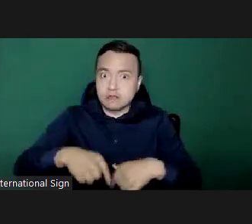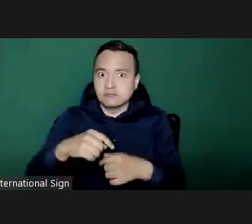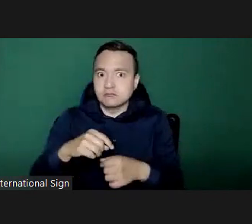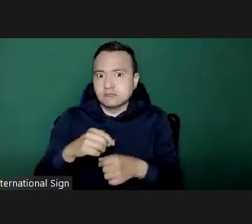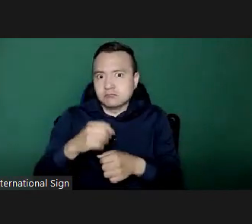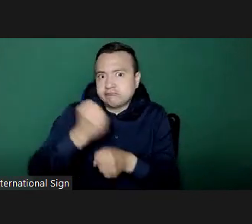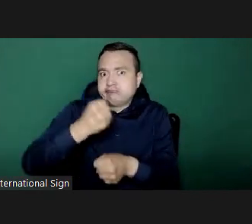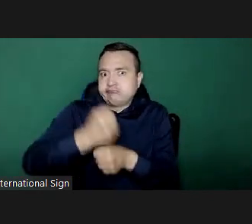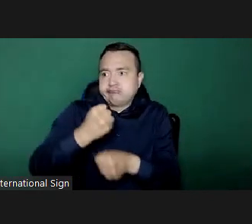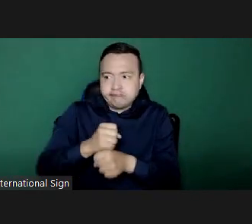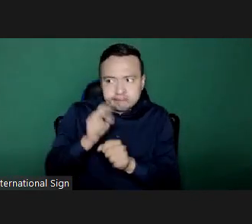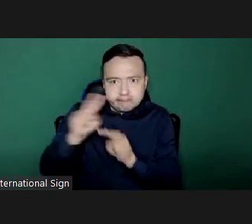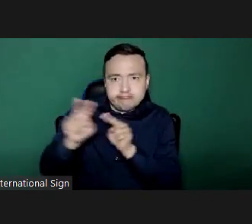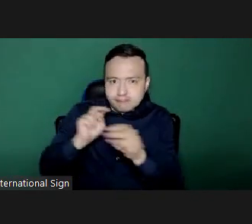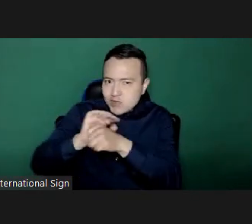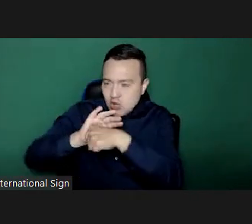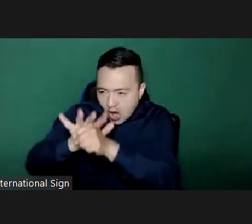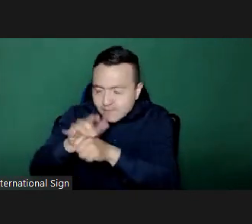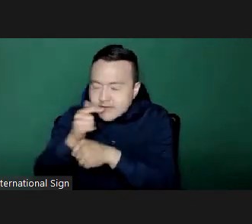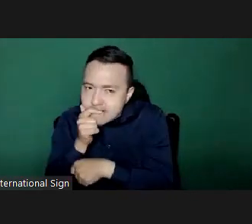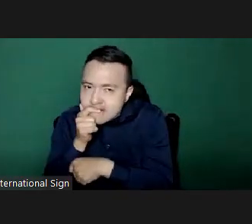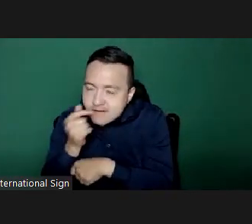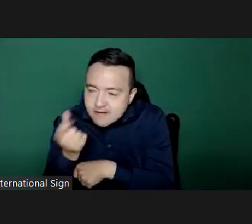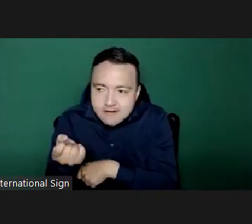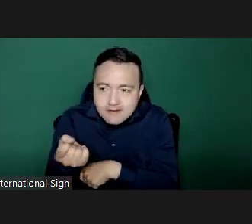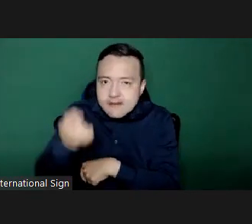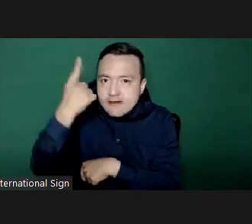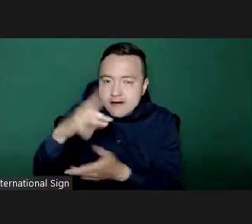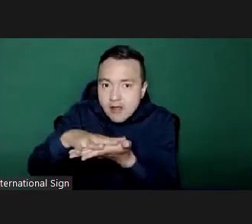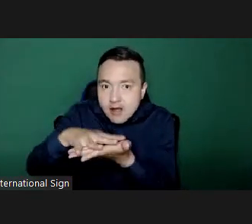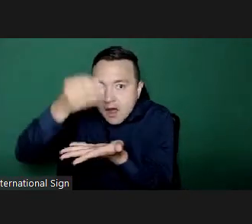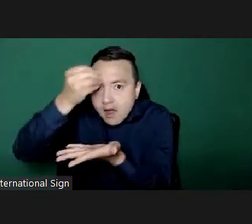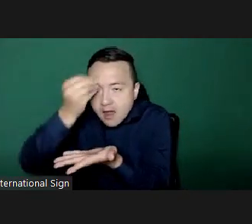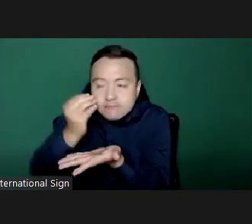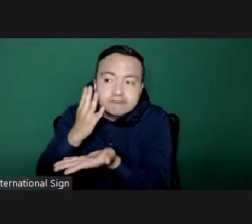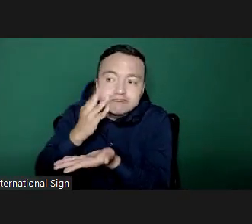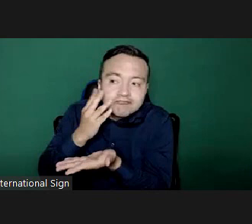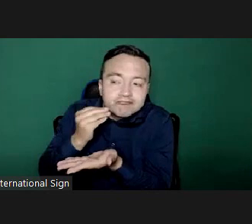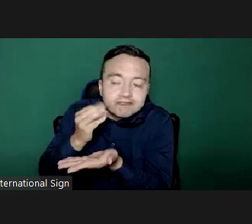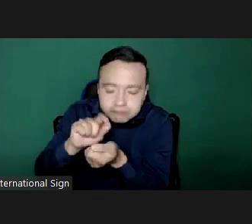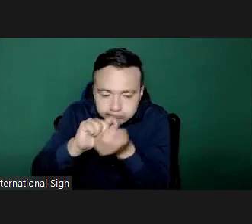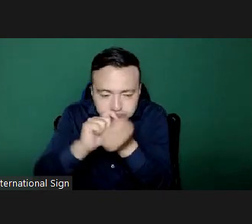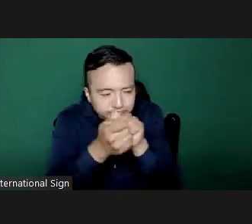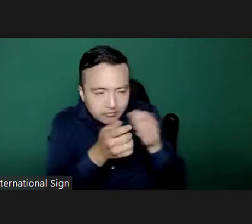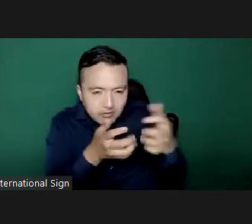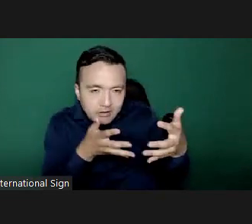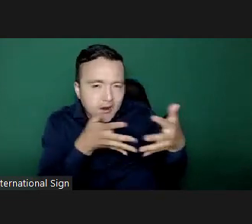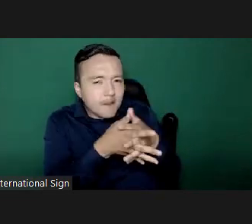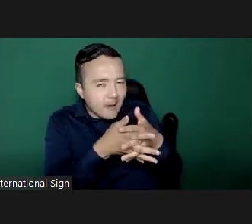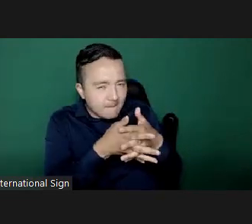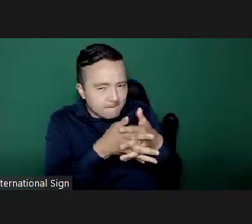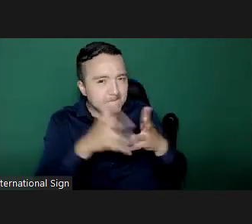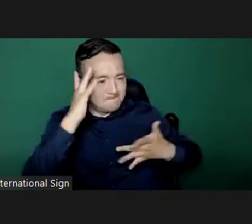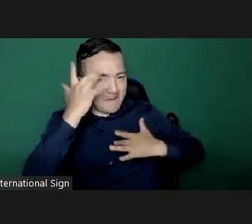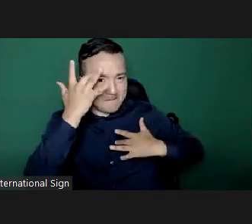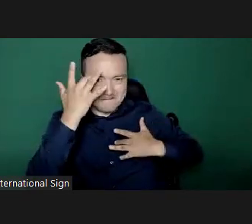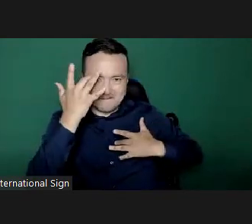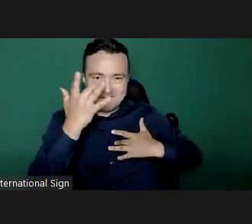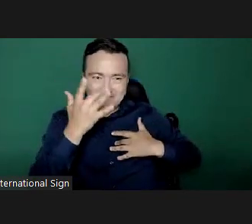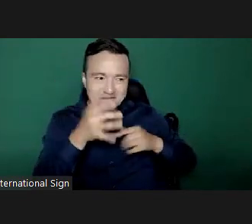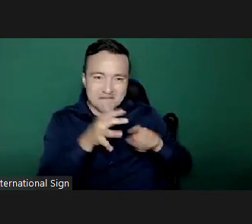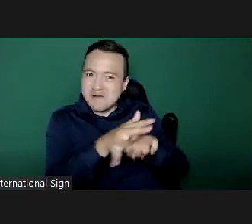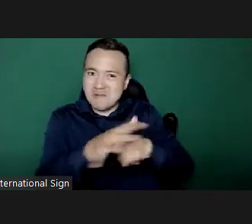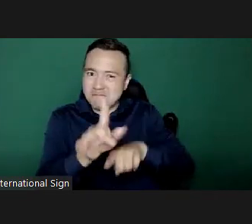Otro campo que tiene que ver con la entrega de servicios es un concepto que creamos hace algunos años sobre la actividad física,